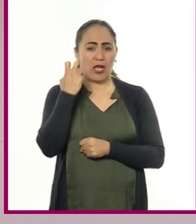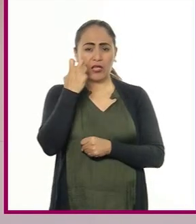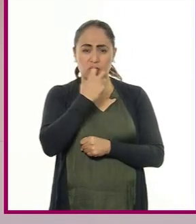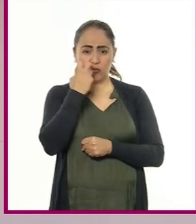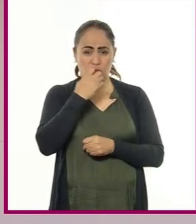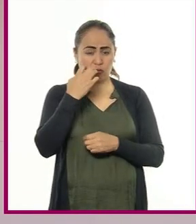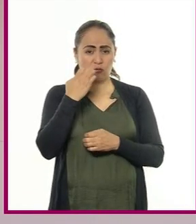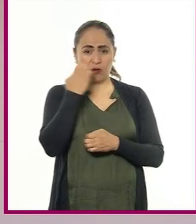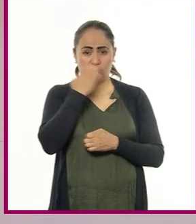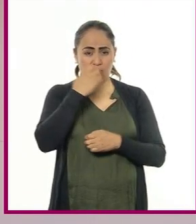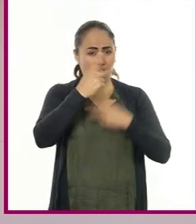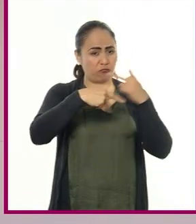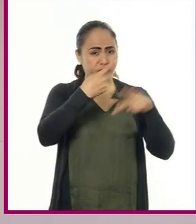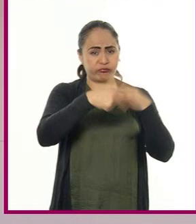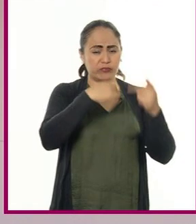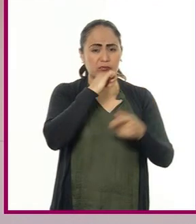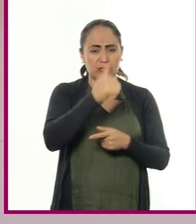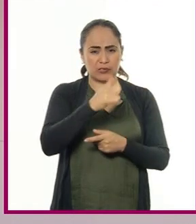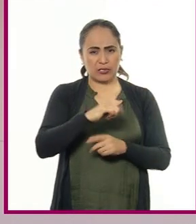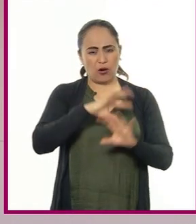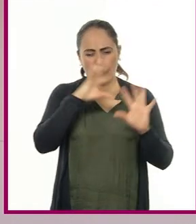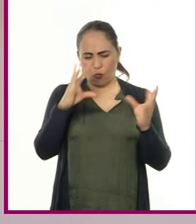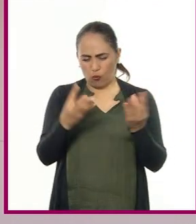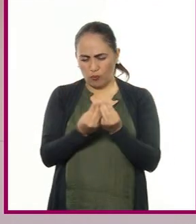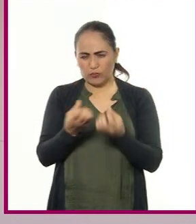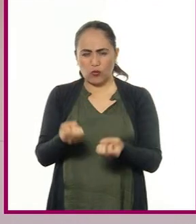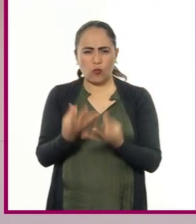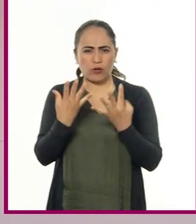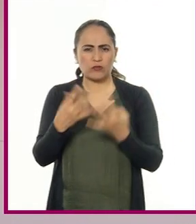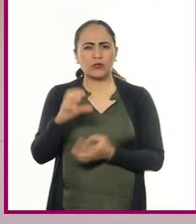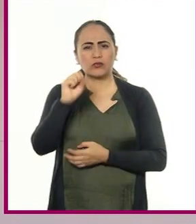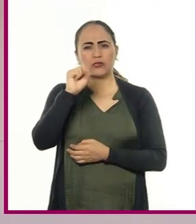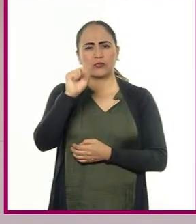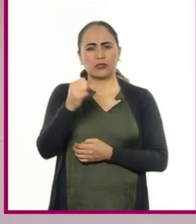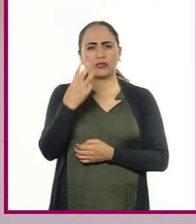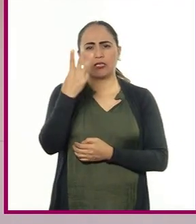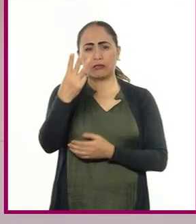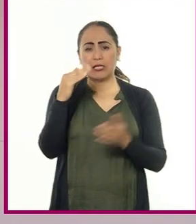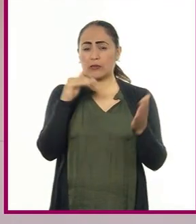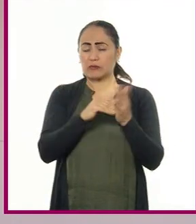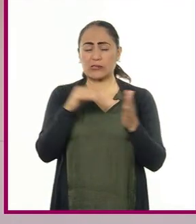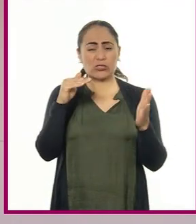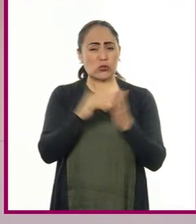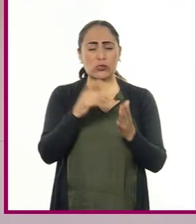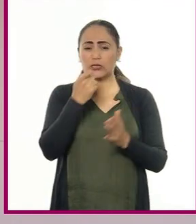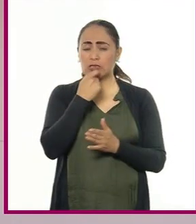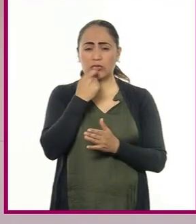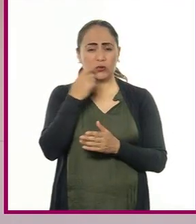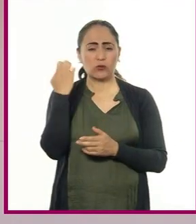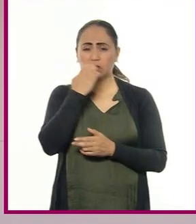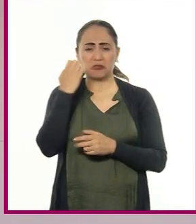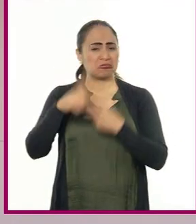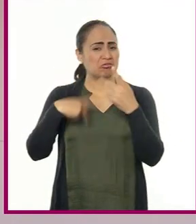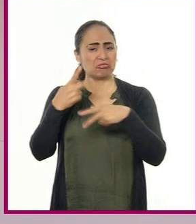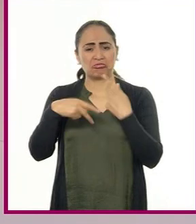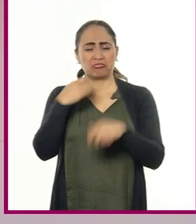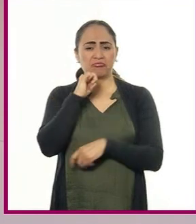clases, lo cual se supone un total de 63 millones de niños.